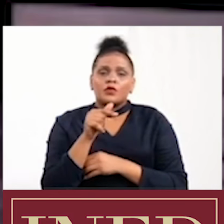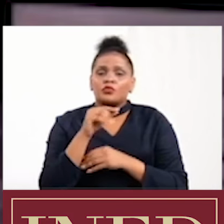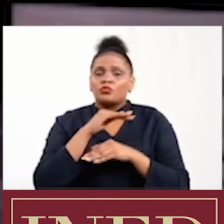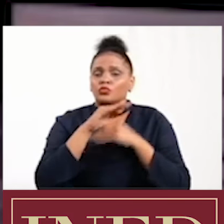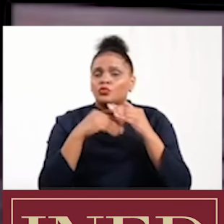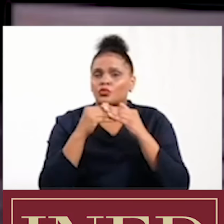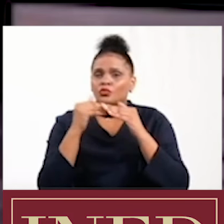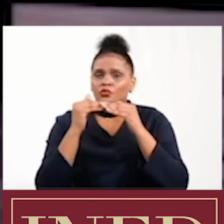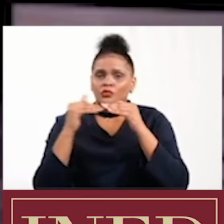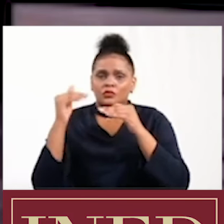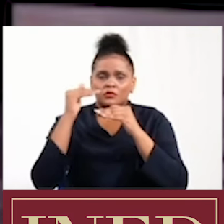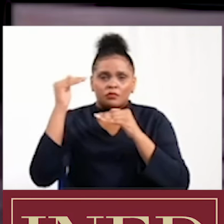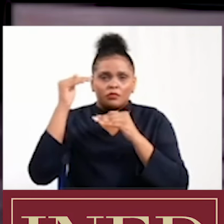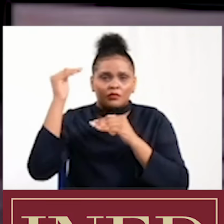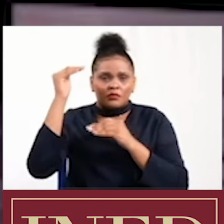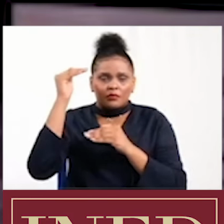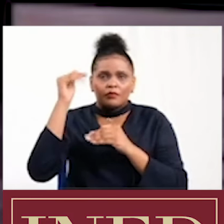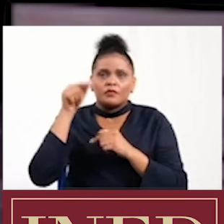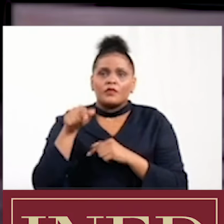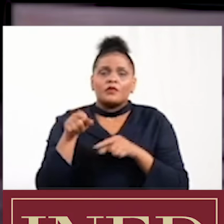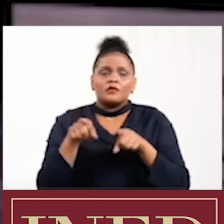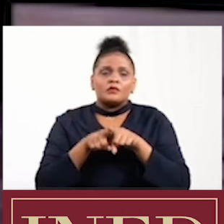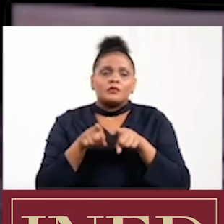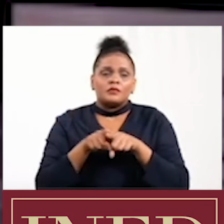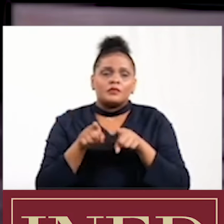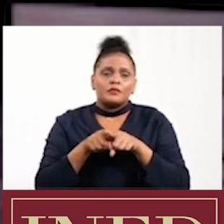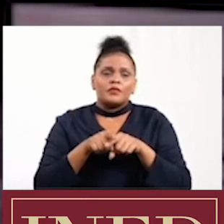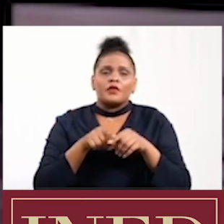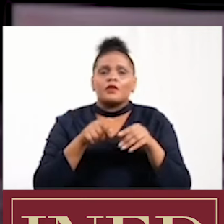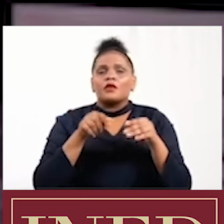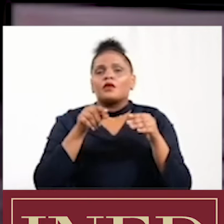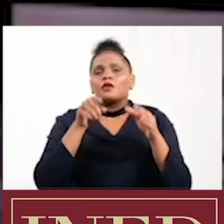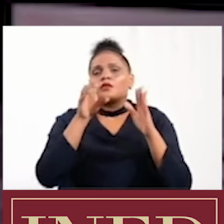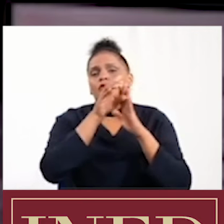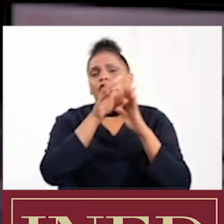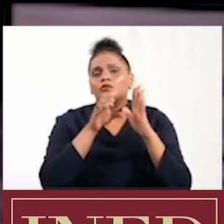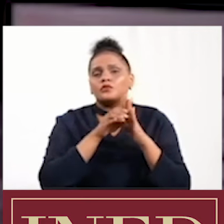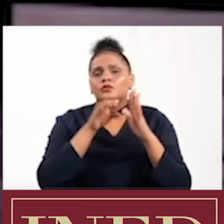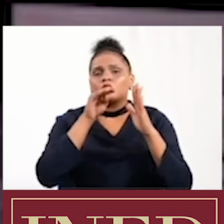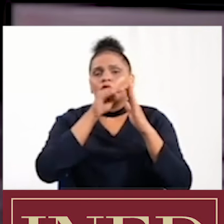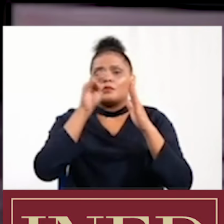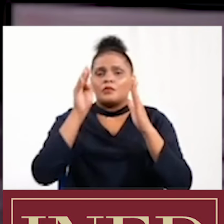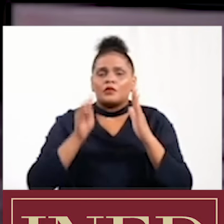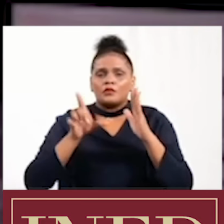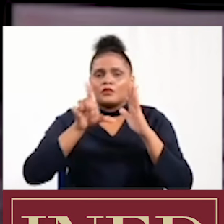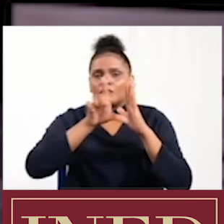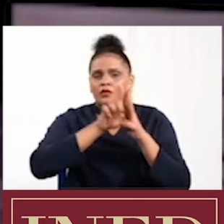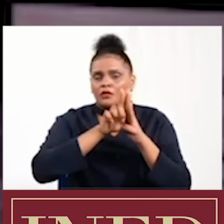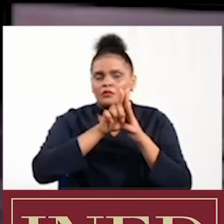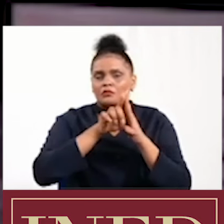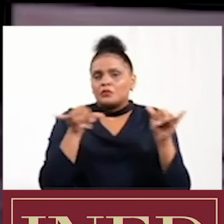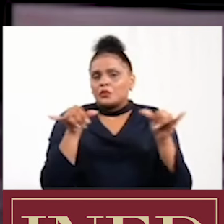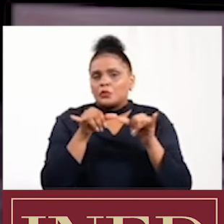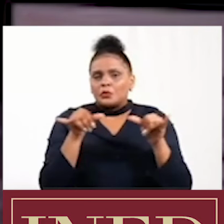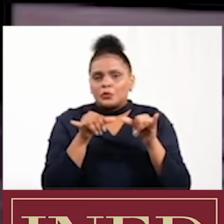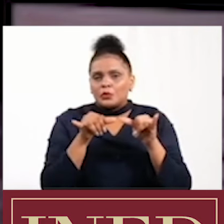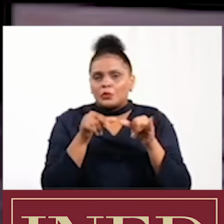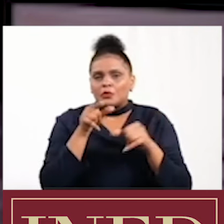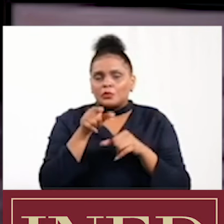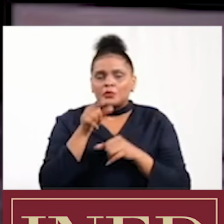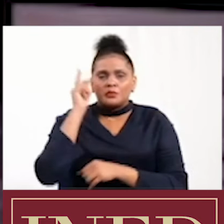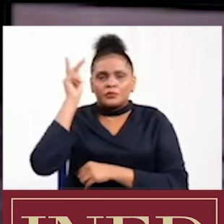y por eso hacemos tanta incidencia en los cambios legales porque cuando no están los cambios legales las organizaciones políticas no no